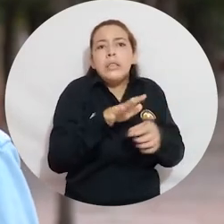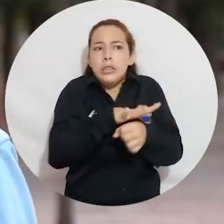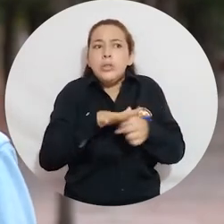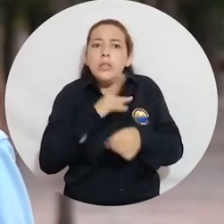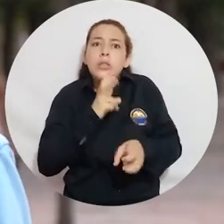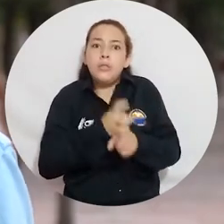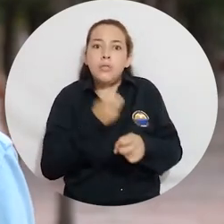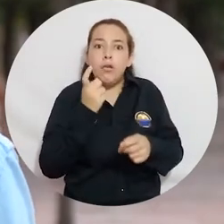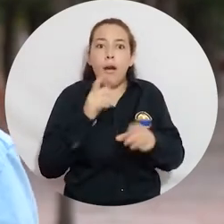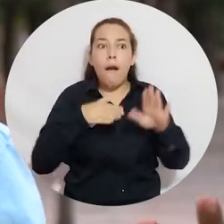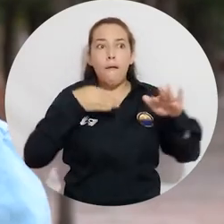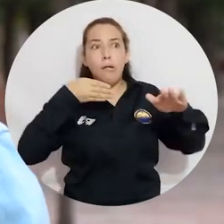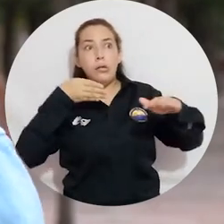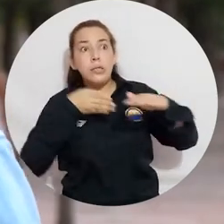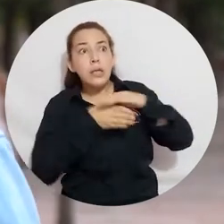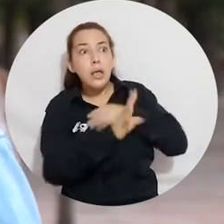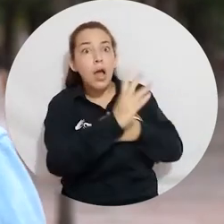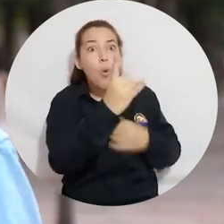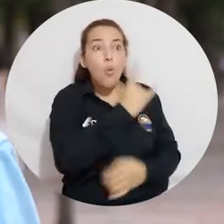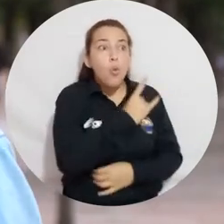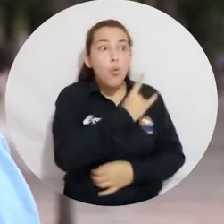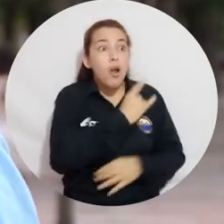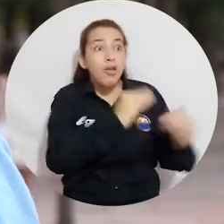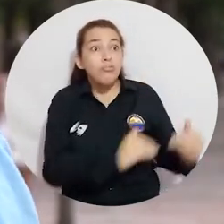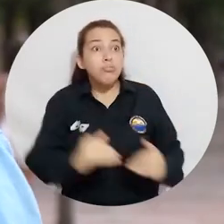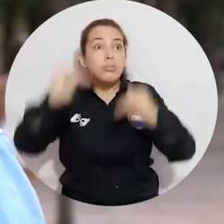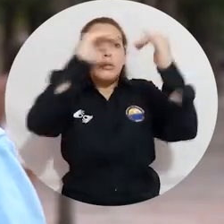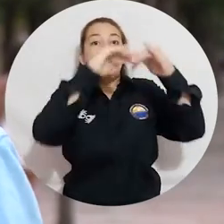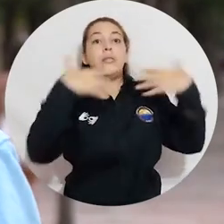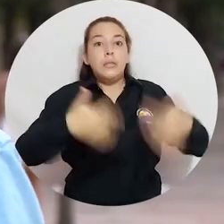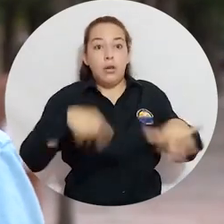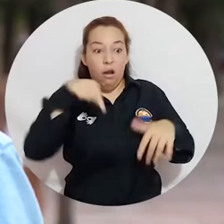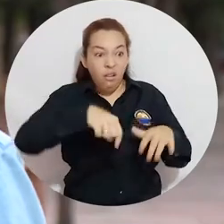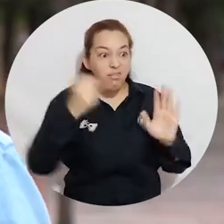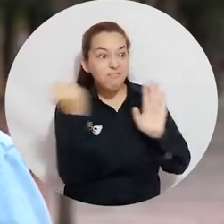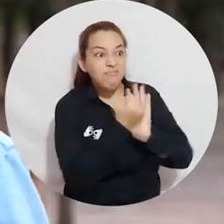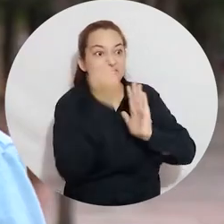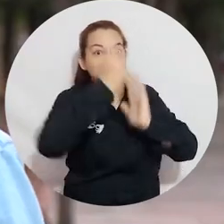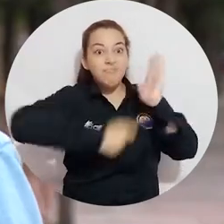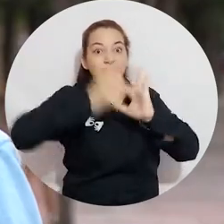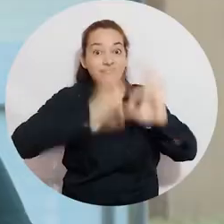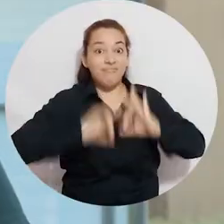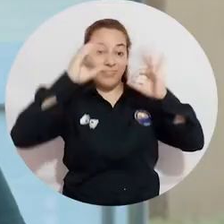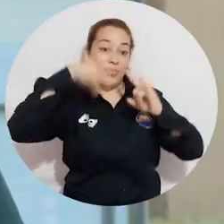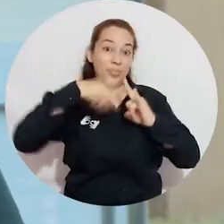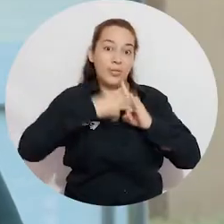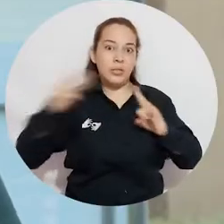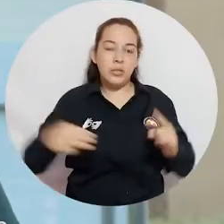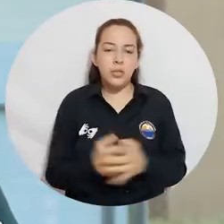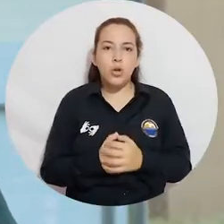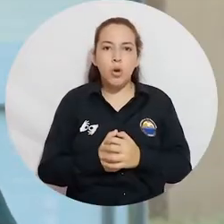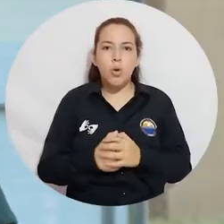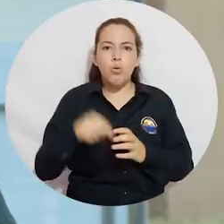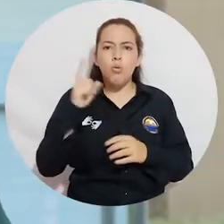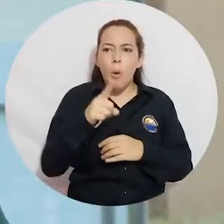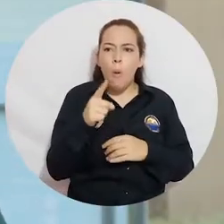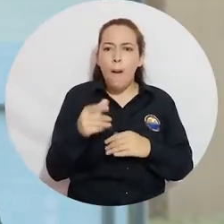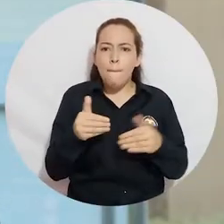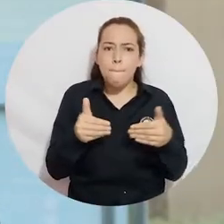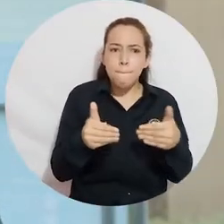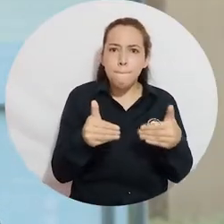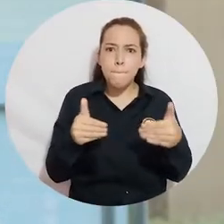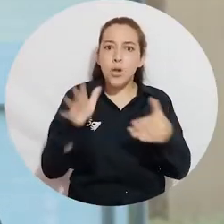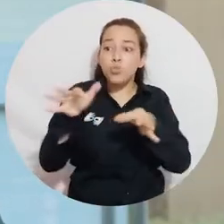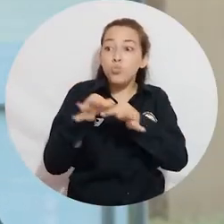lejana la esperanza de acceder a la educación superior en una universidad acreditada de alta calidad como la Universidad del Magdalena. Y romper aquellas brechas que hay